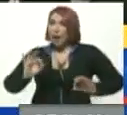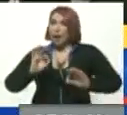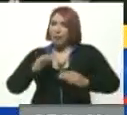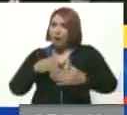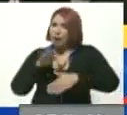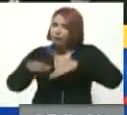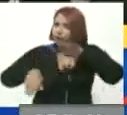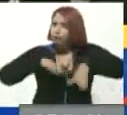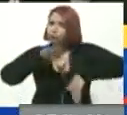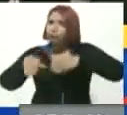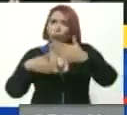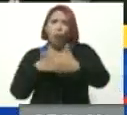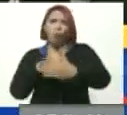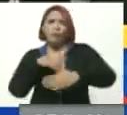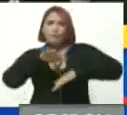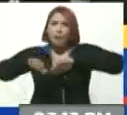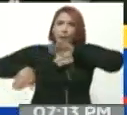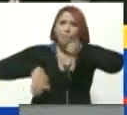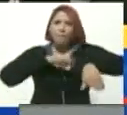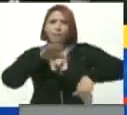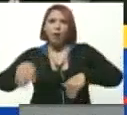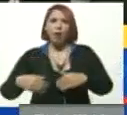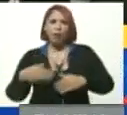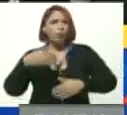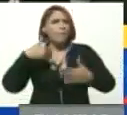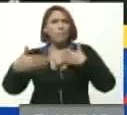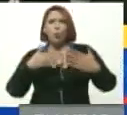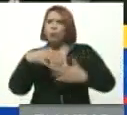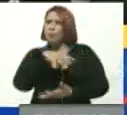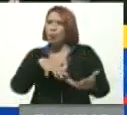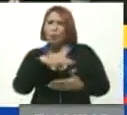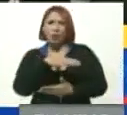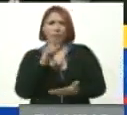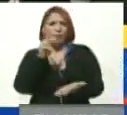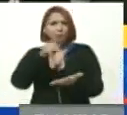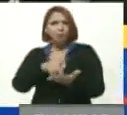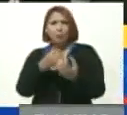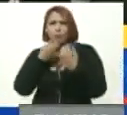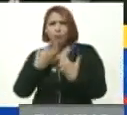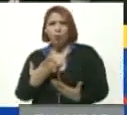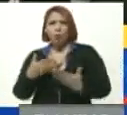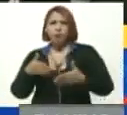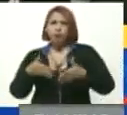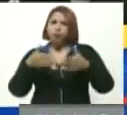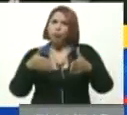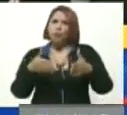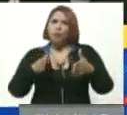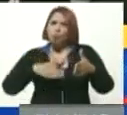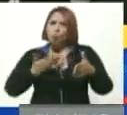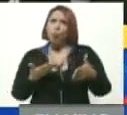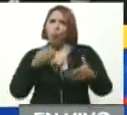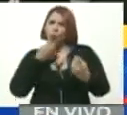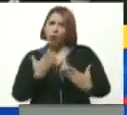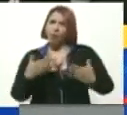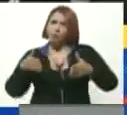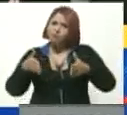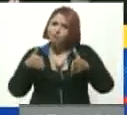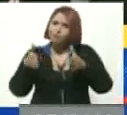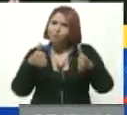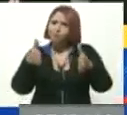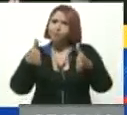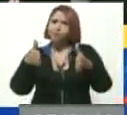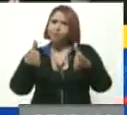corriente, y cuando eres capaz de llegar a buen destino, a buen puerto, cuando eres